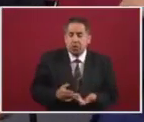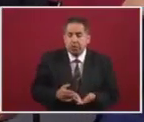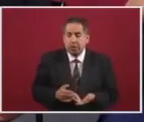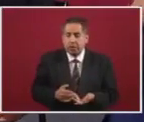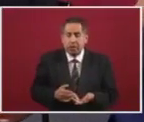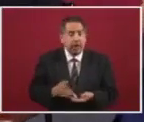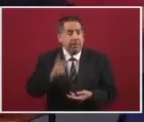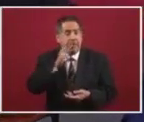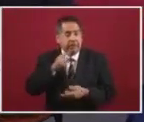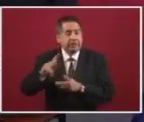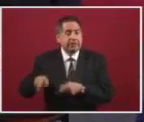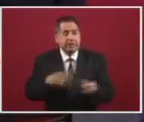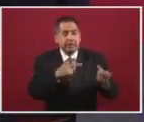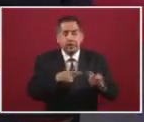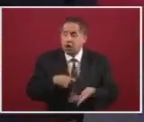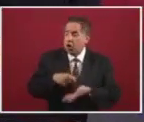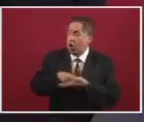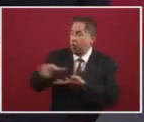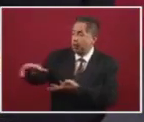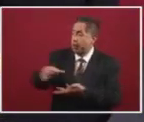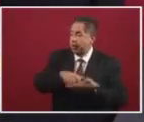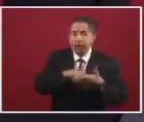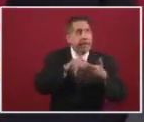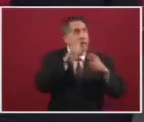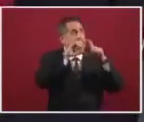vende Pemex.